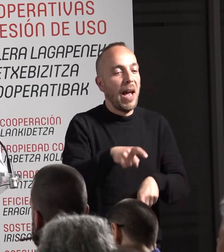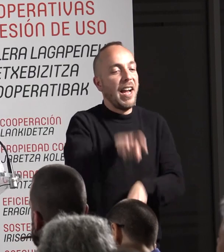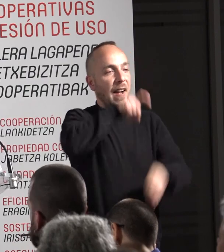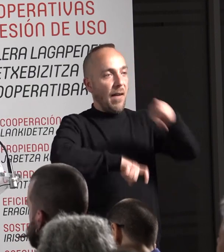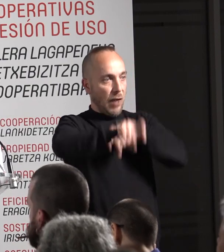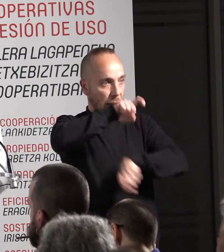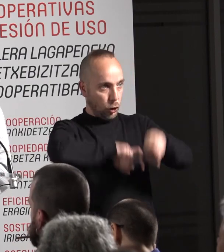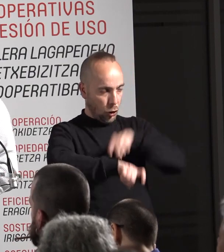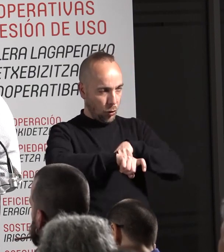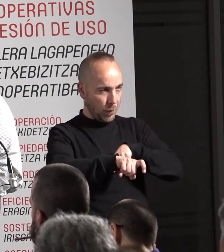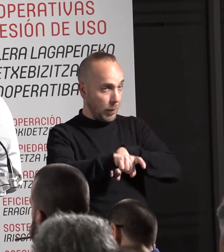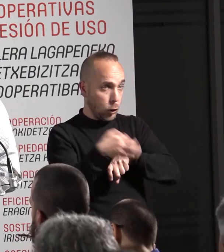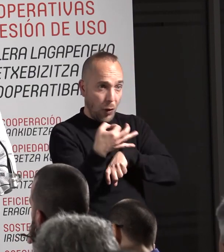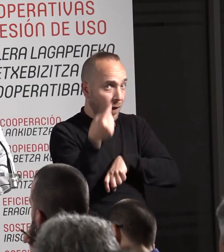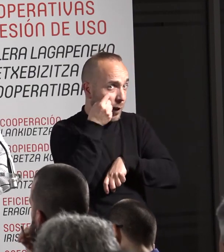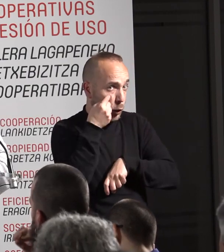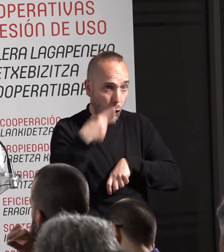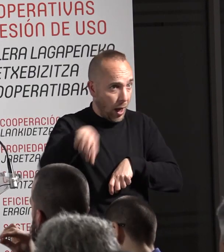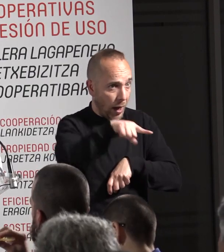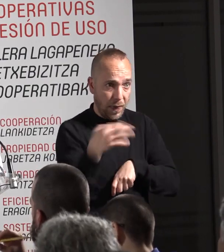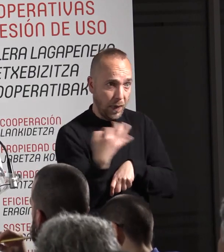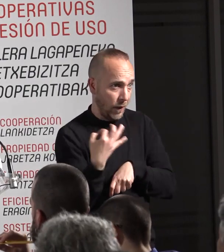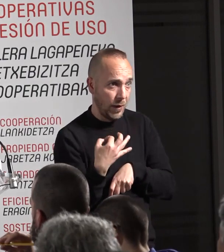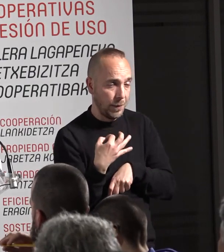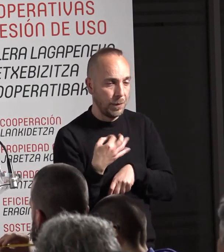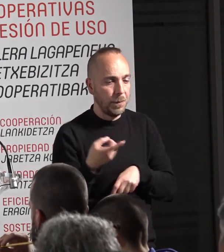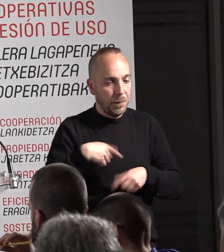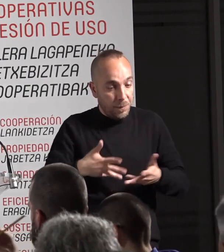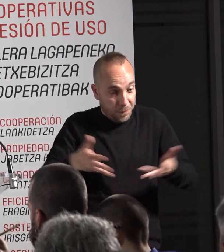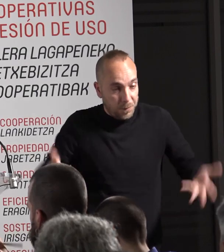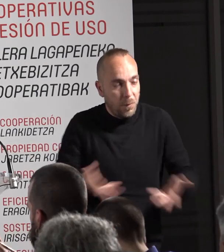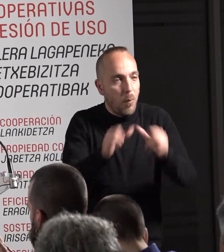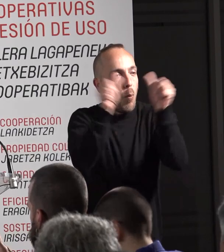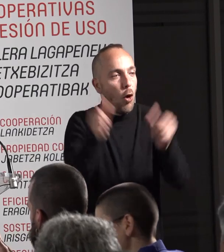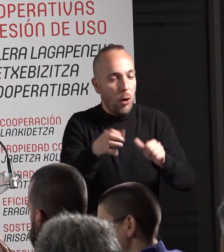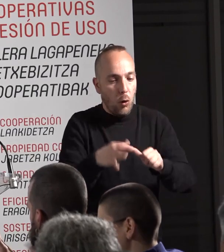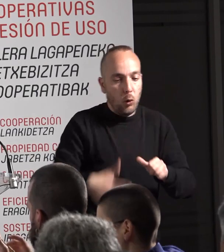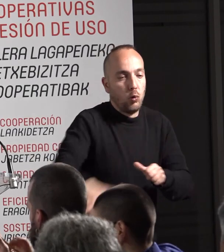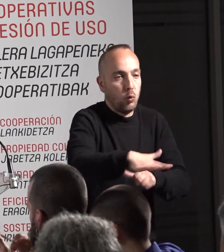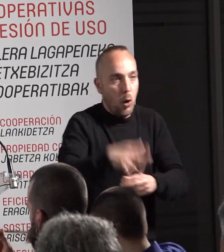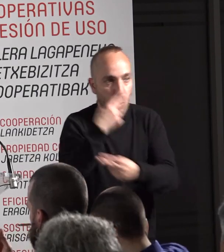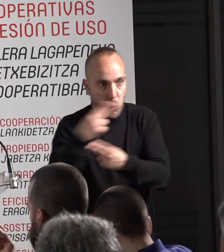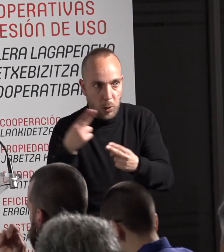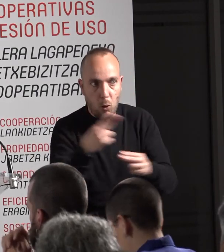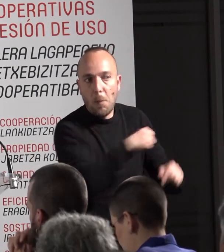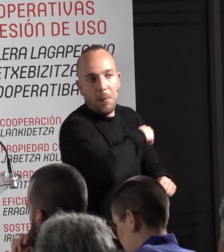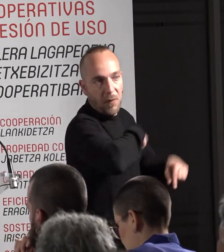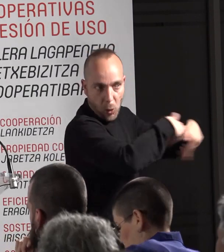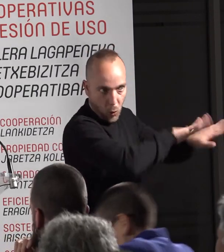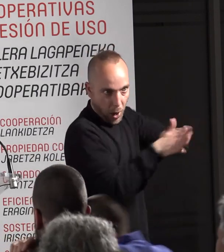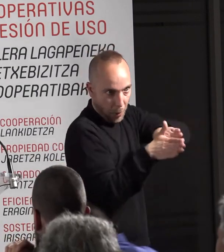que nos va a tener que sonar. También estamos impulsando un modelo en suelo público, claro, en privado es otro tema,